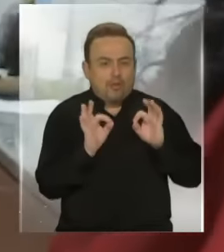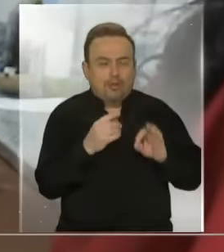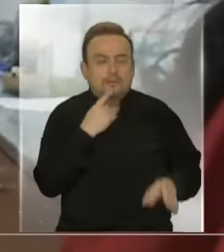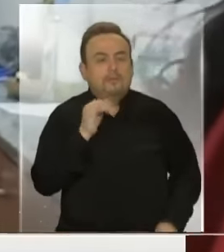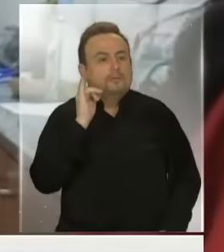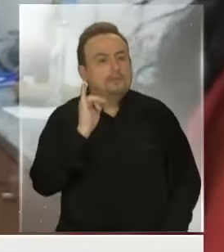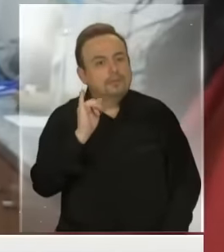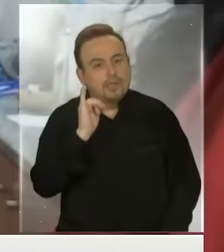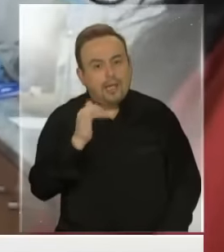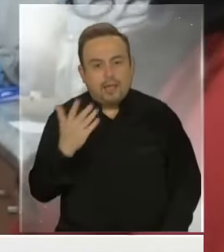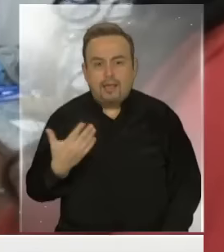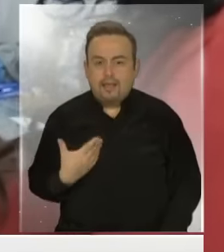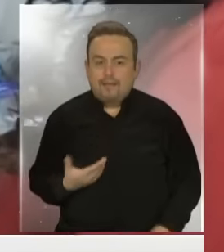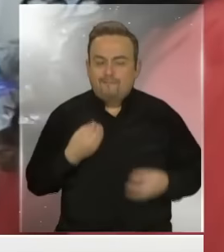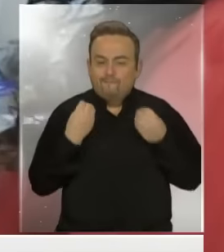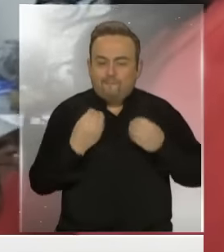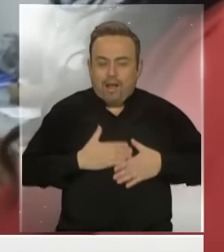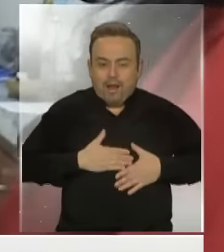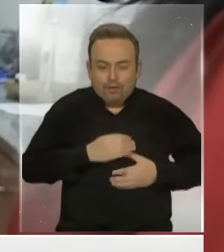me regularizó.